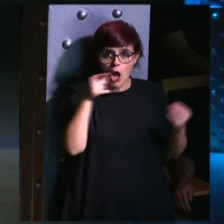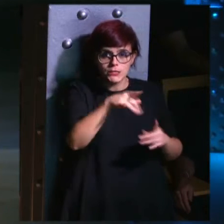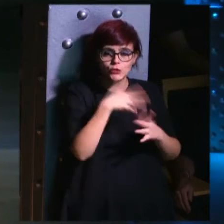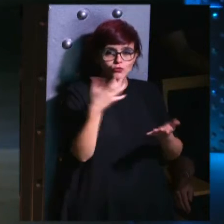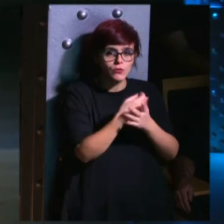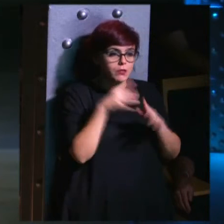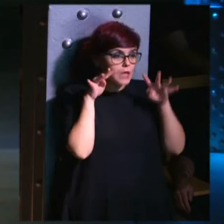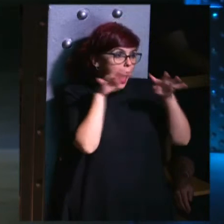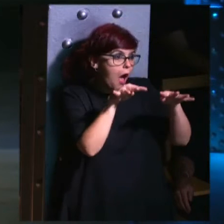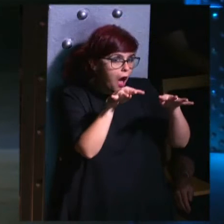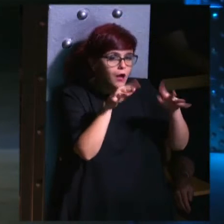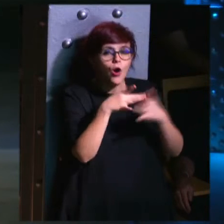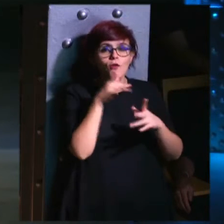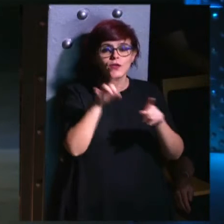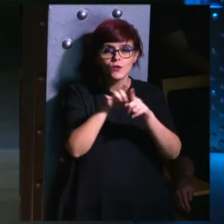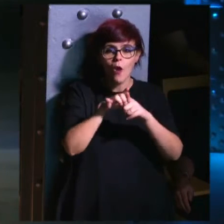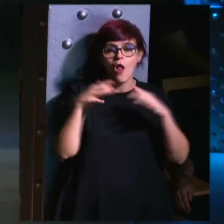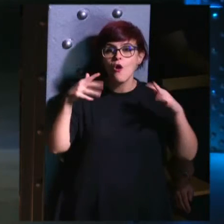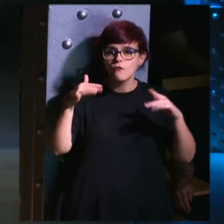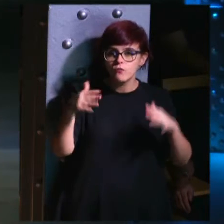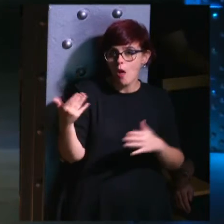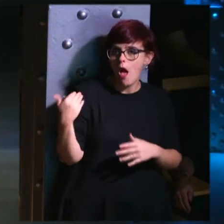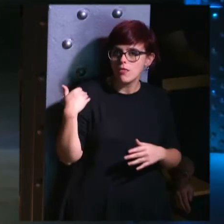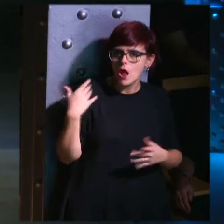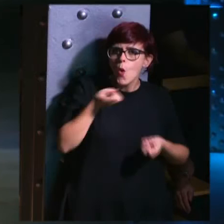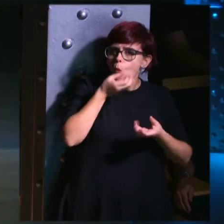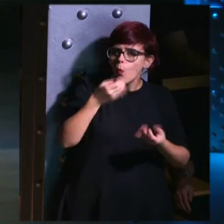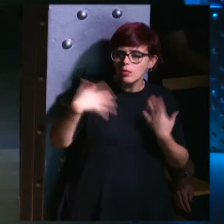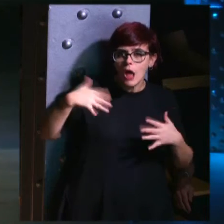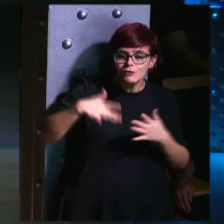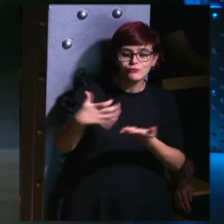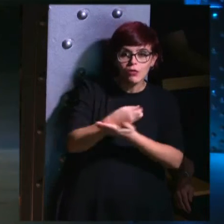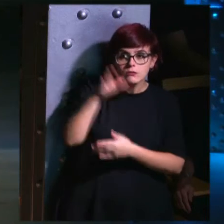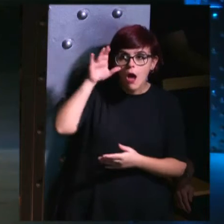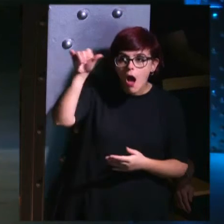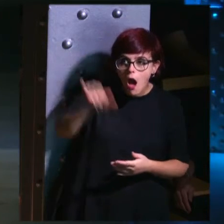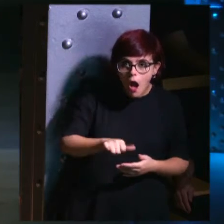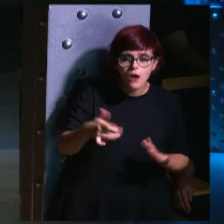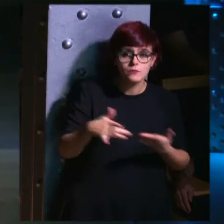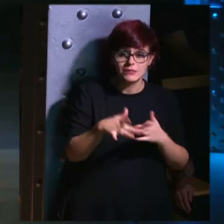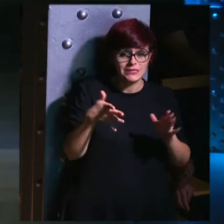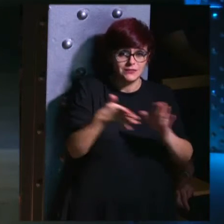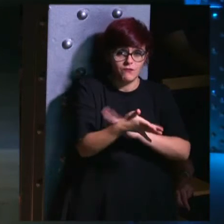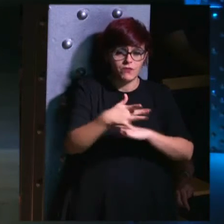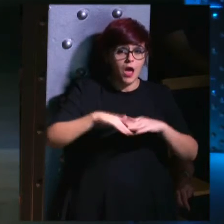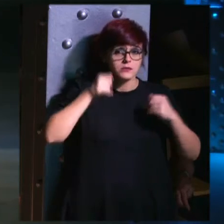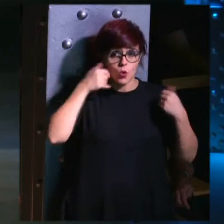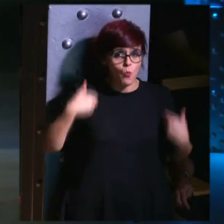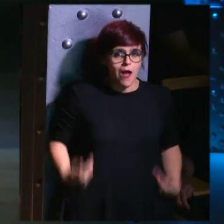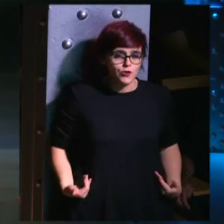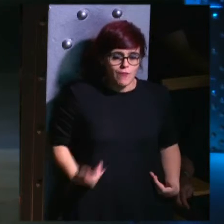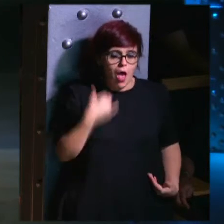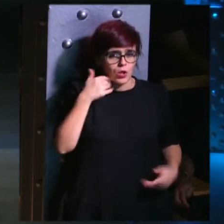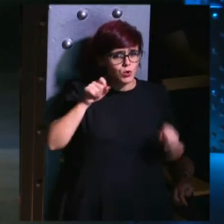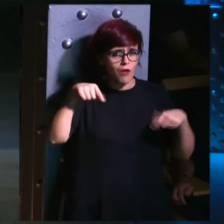mejor versión del partido de fútbol de ayer. Y ya digo, creo que esto es innato a quienes somos como seres humanos. Hay